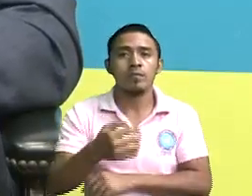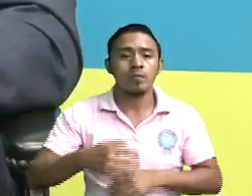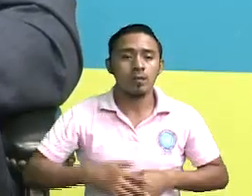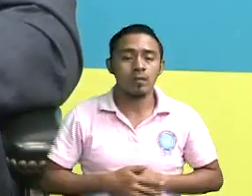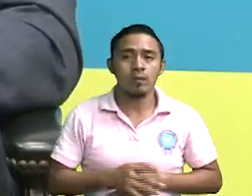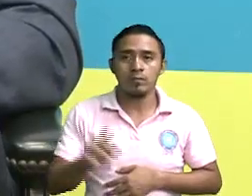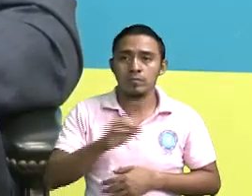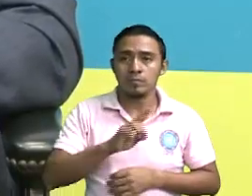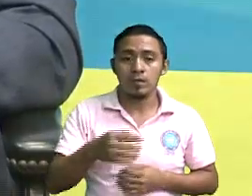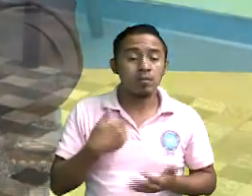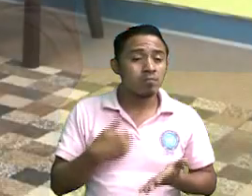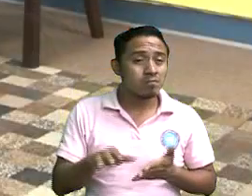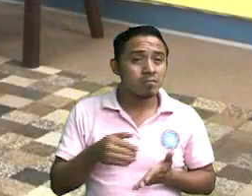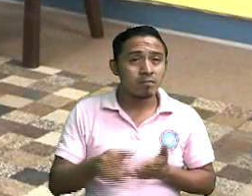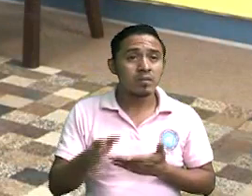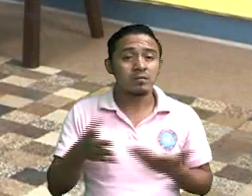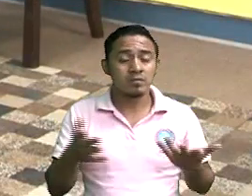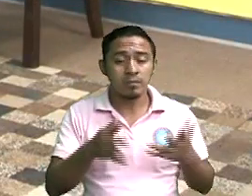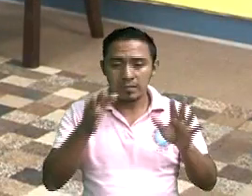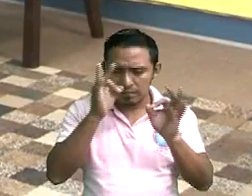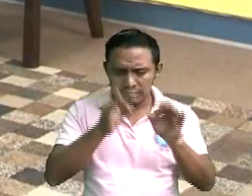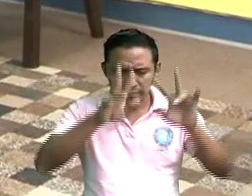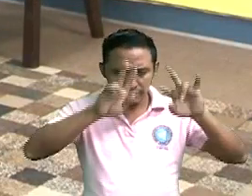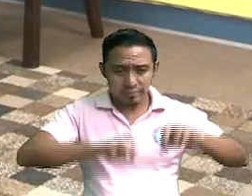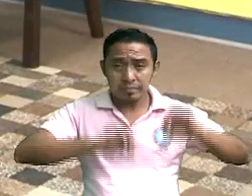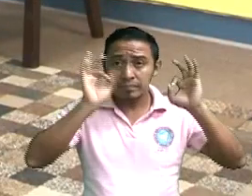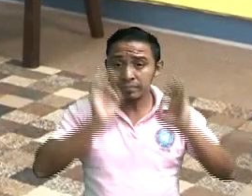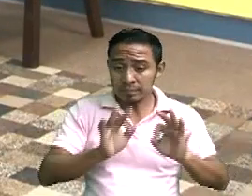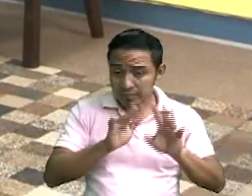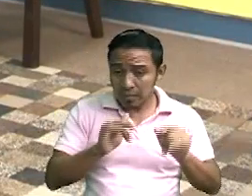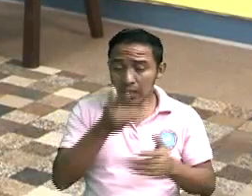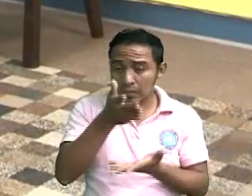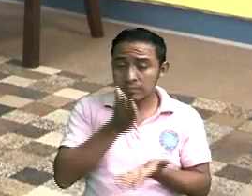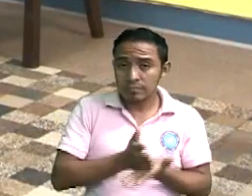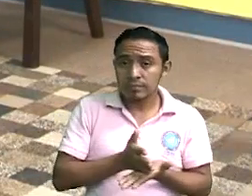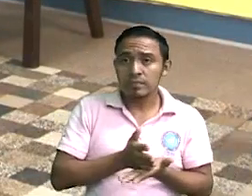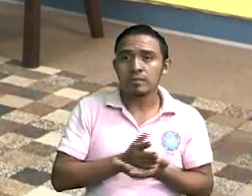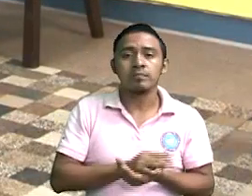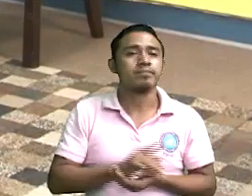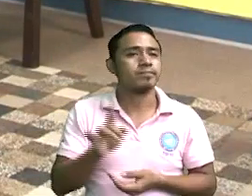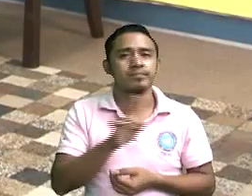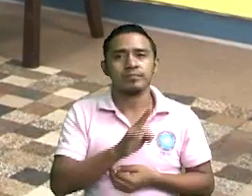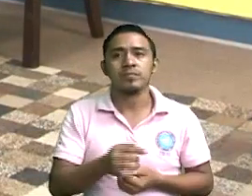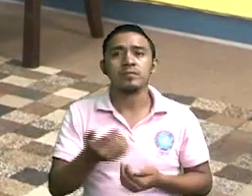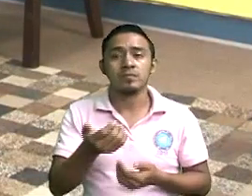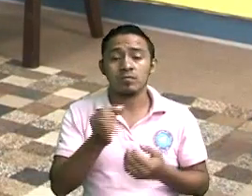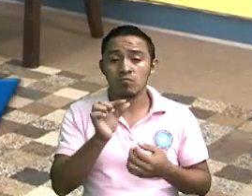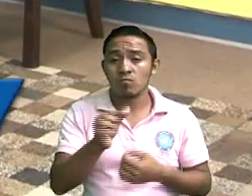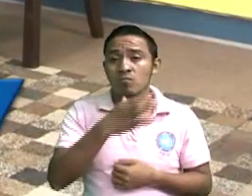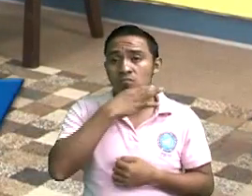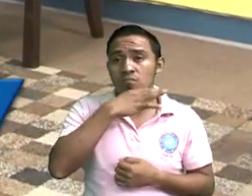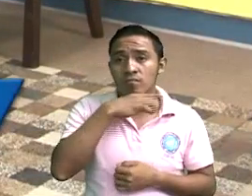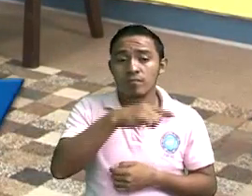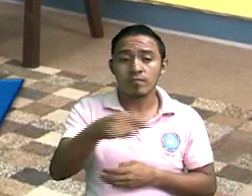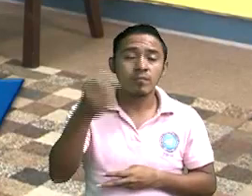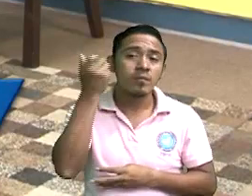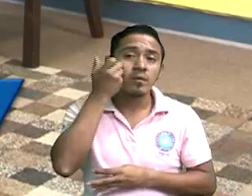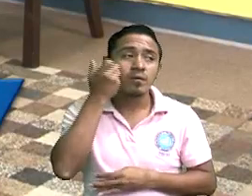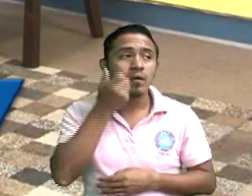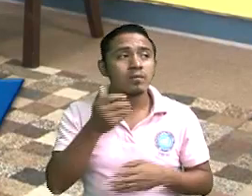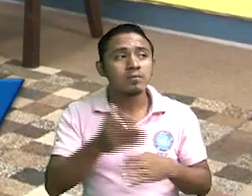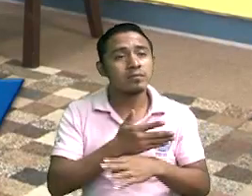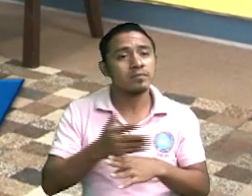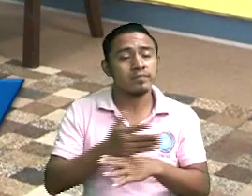diagnóstico tampoco es tan fácil muchas veces. Aún siendo neurólogo, nos cuesta un poco de trabajo porque estas enfermedades pueden